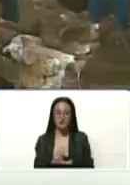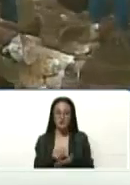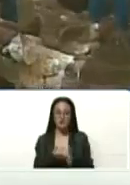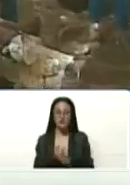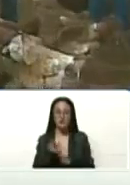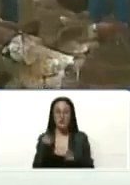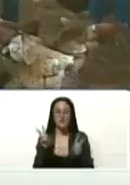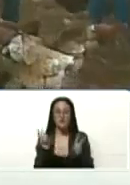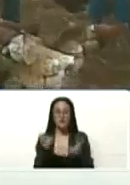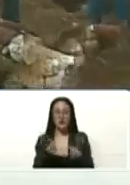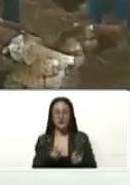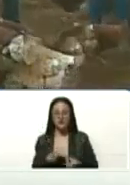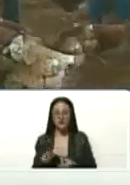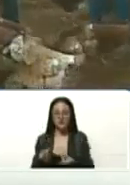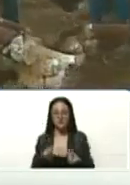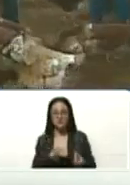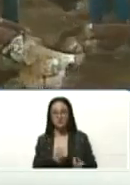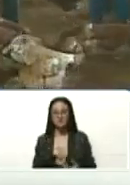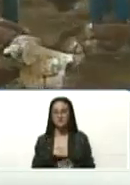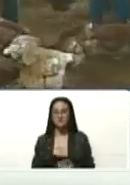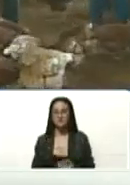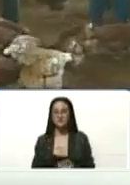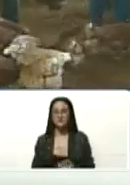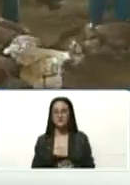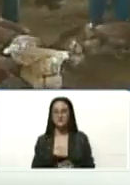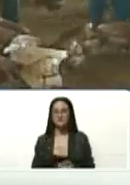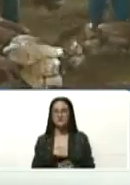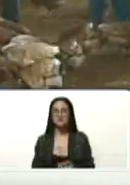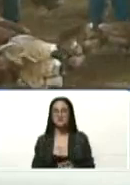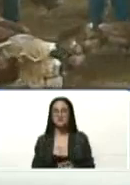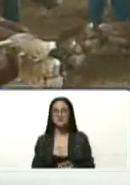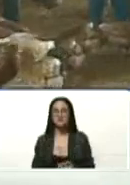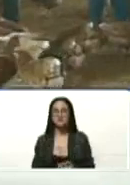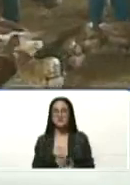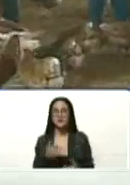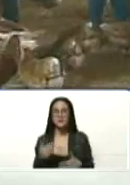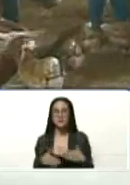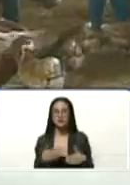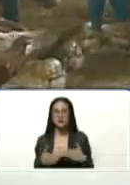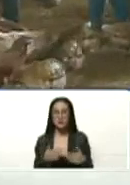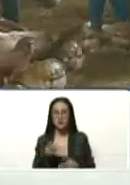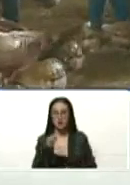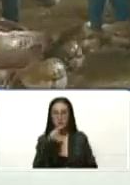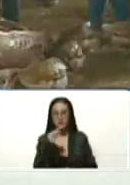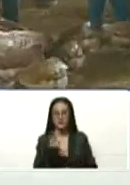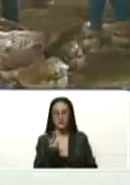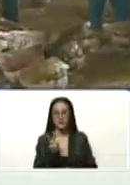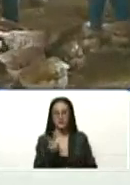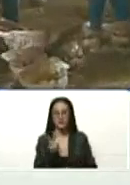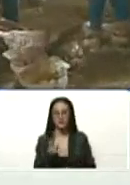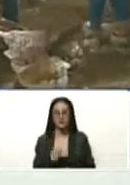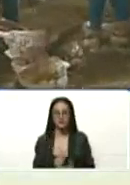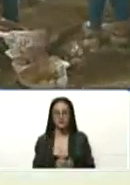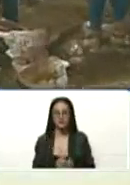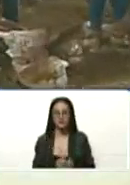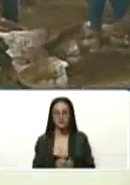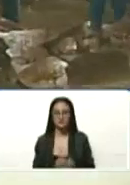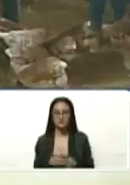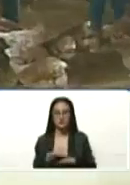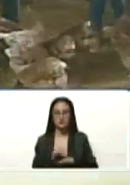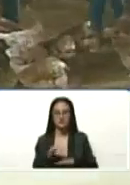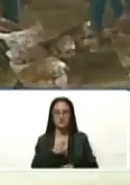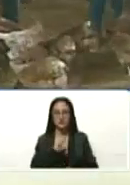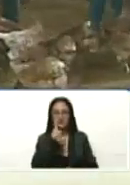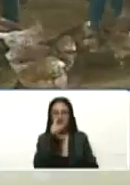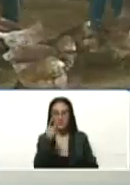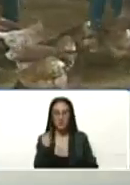el tema de la activación, que ya estamos activando la planta de procesamiento de alimentos balanceados para animales que está en el municipio Ezequiel